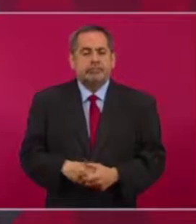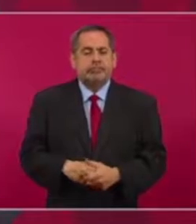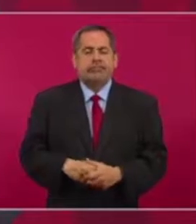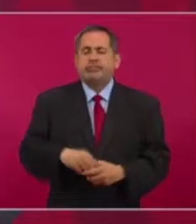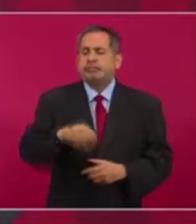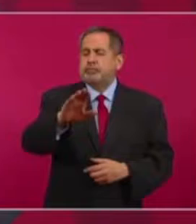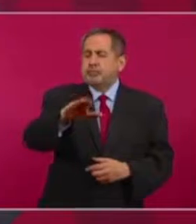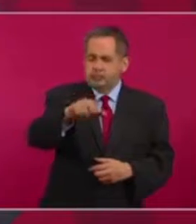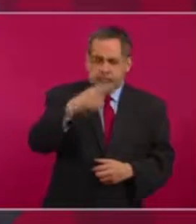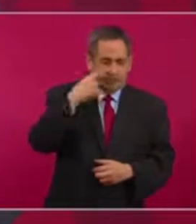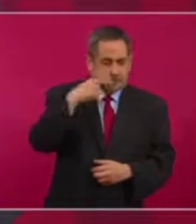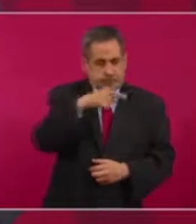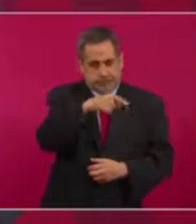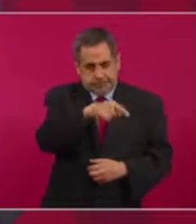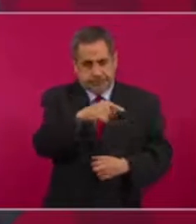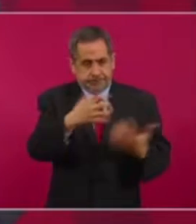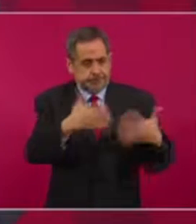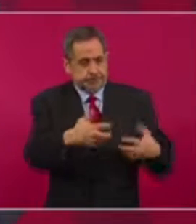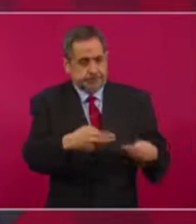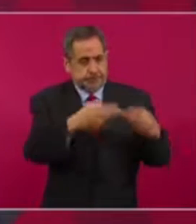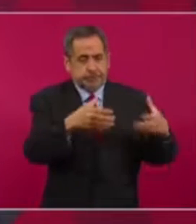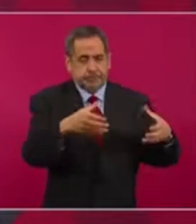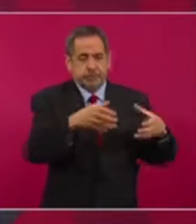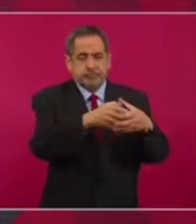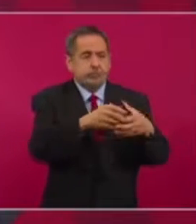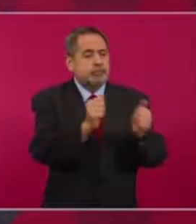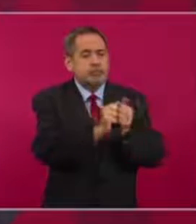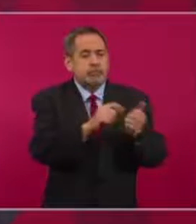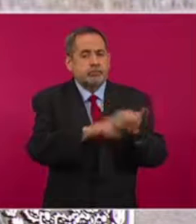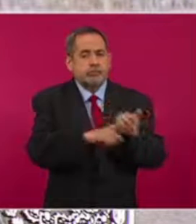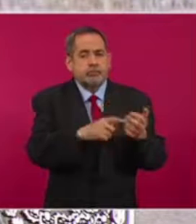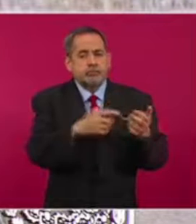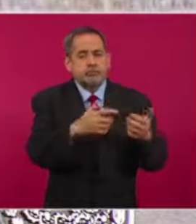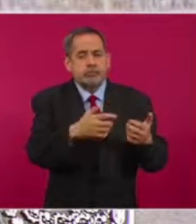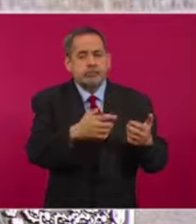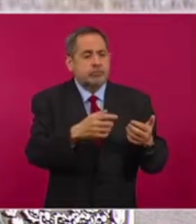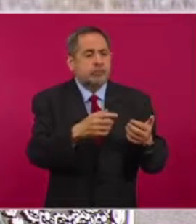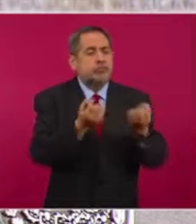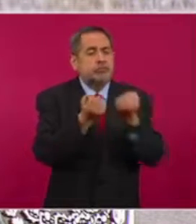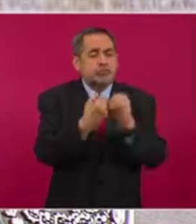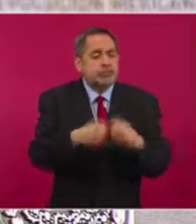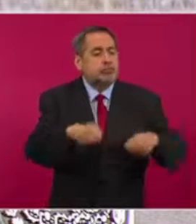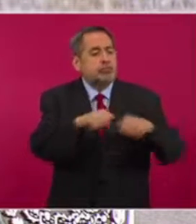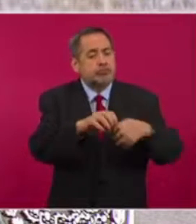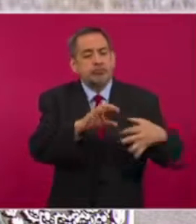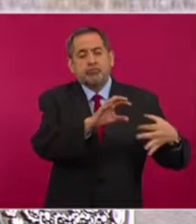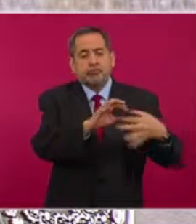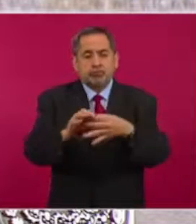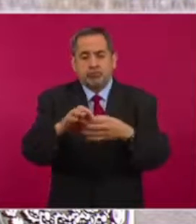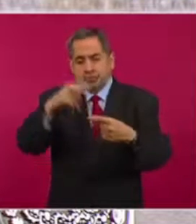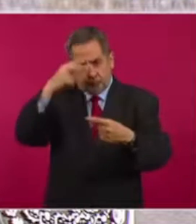que está vinculada también con empresas mexicanas,